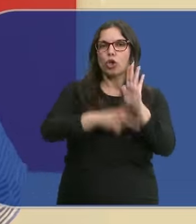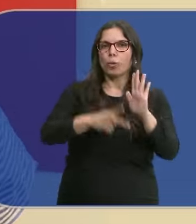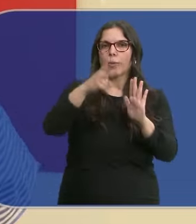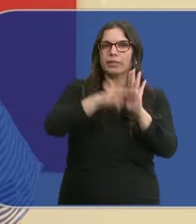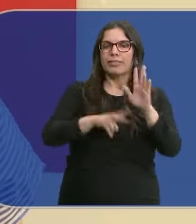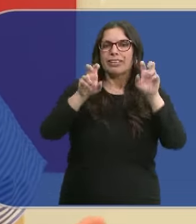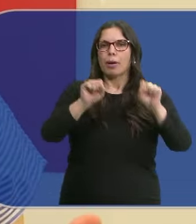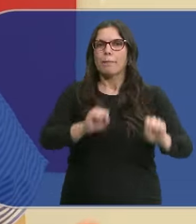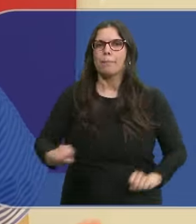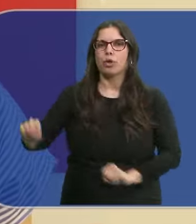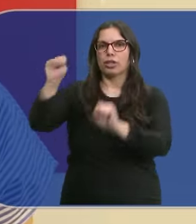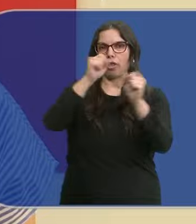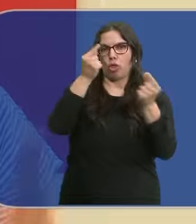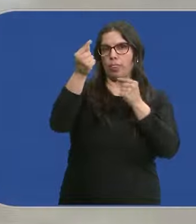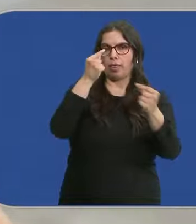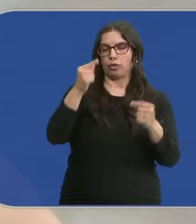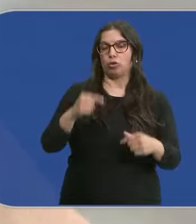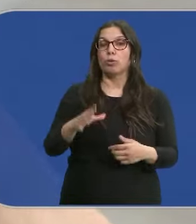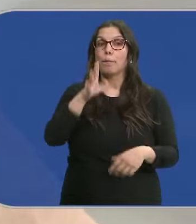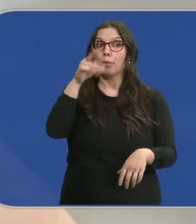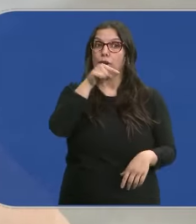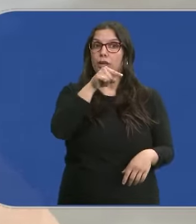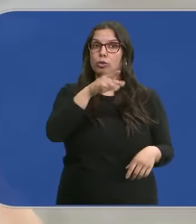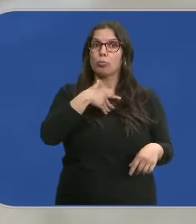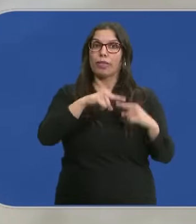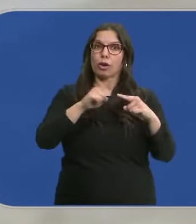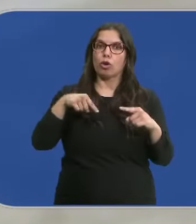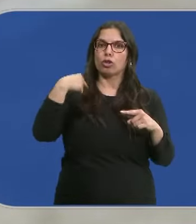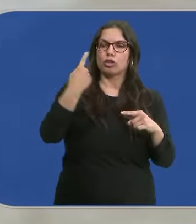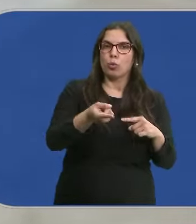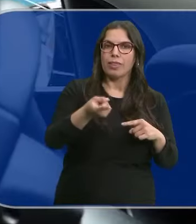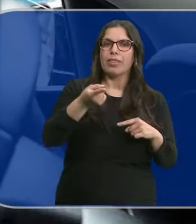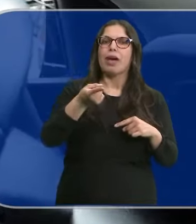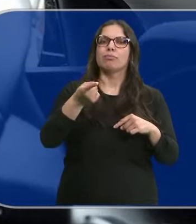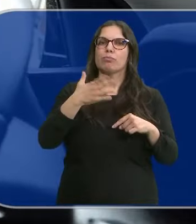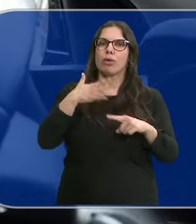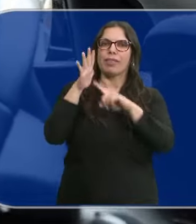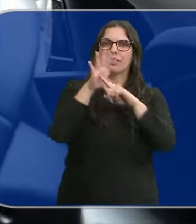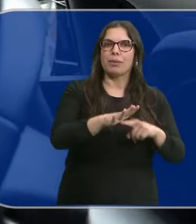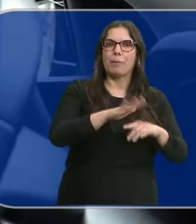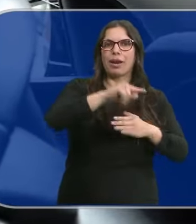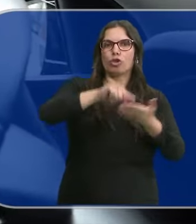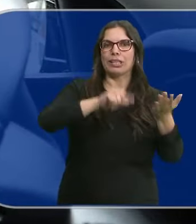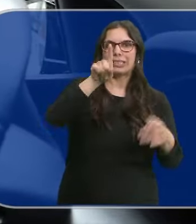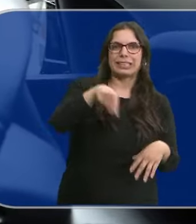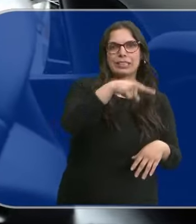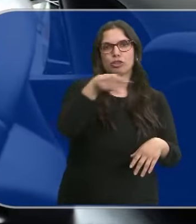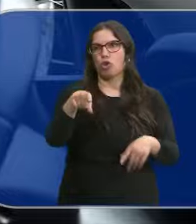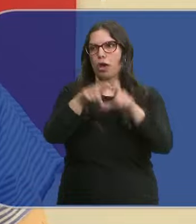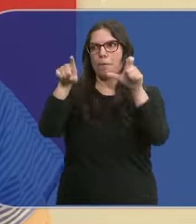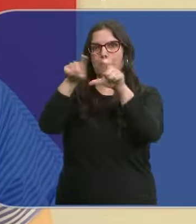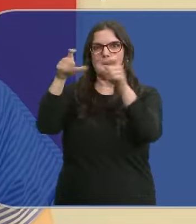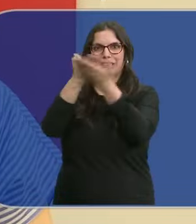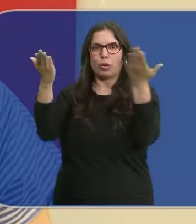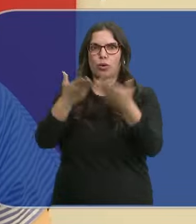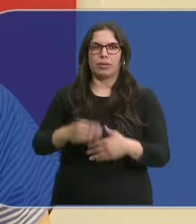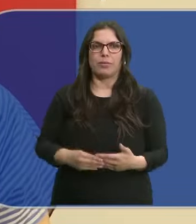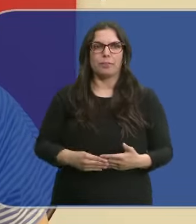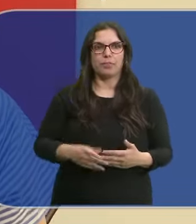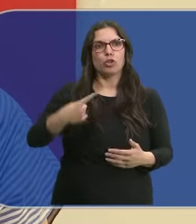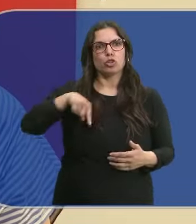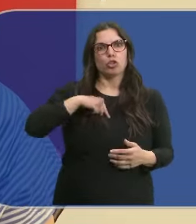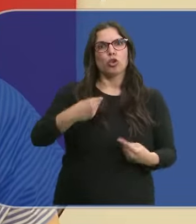normativa en materia de protección de datos que existe. Porque esto podría tener un sesgo discriminatorio a la hora de ser contratado en cualquier empresa. Nos asusta